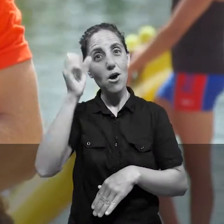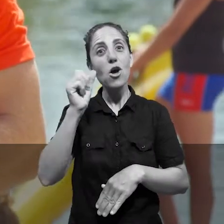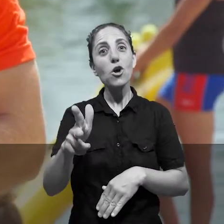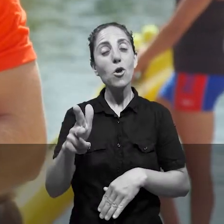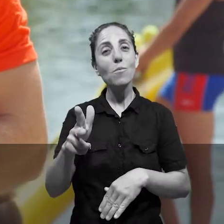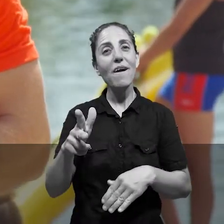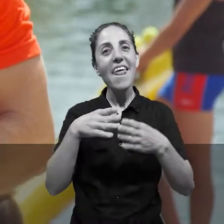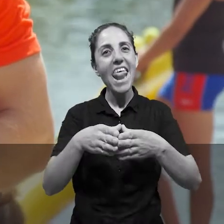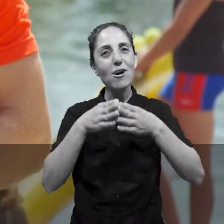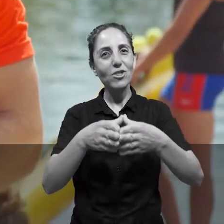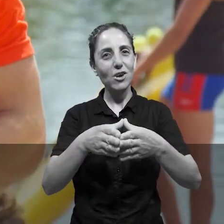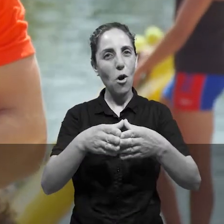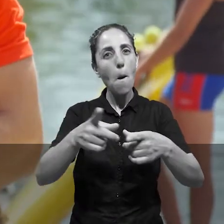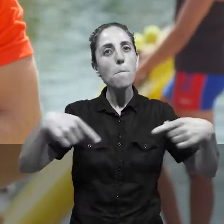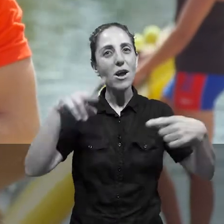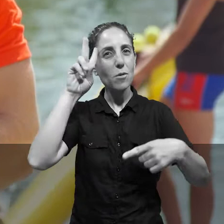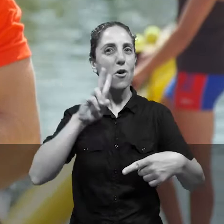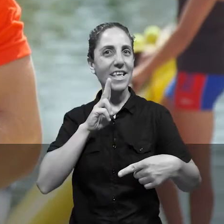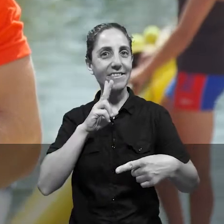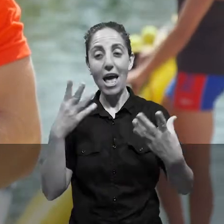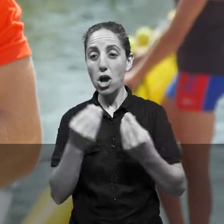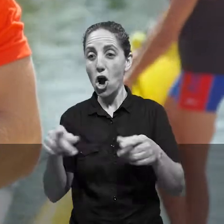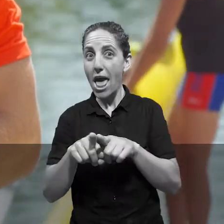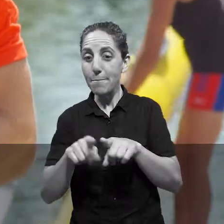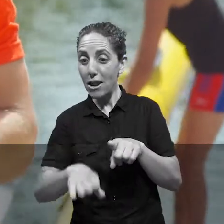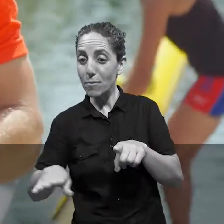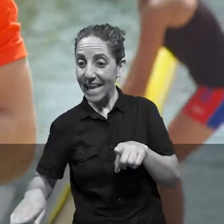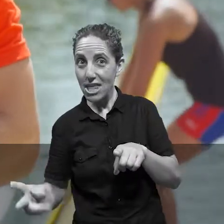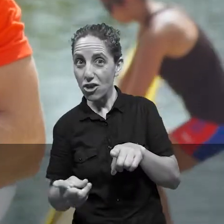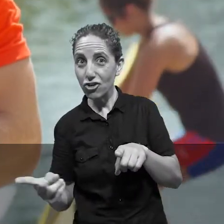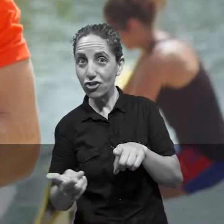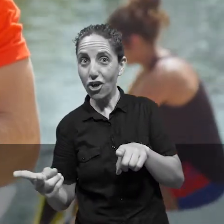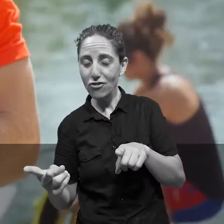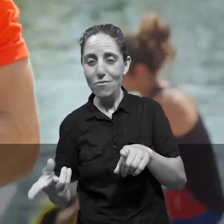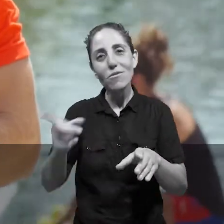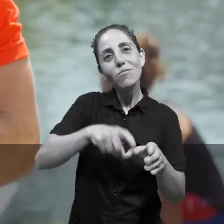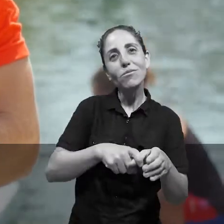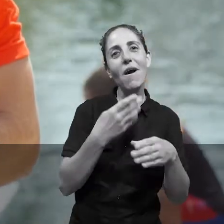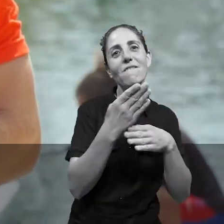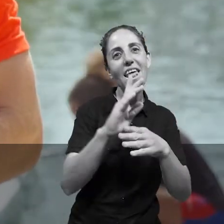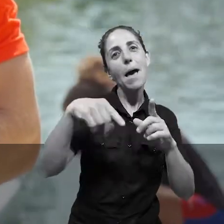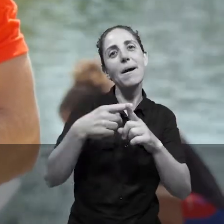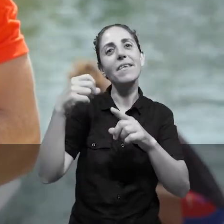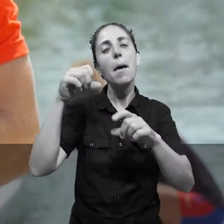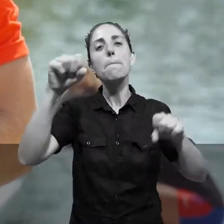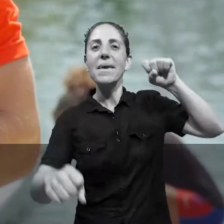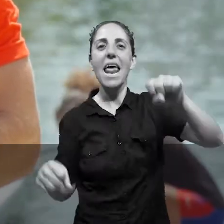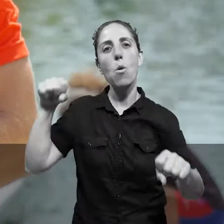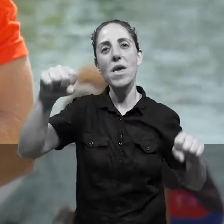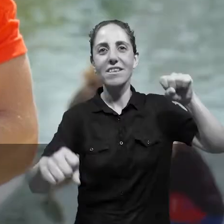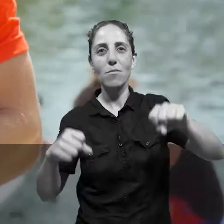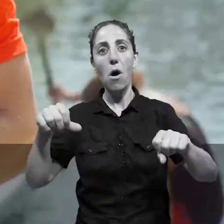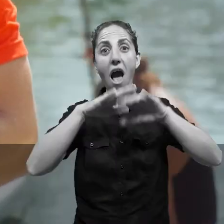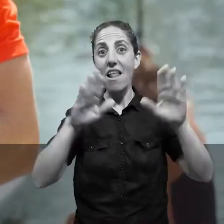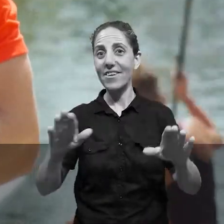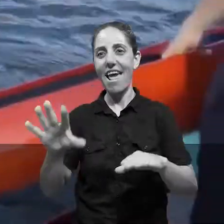del Puerto de Pollensa. Me apunté con mis dos hermanos pequeños a vela y a piragüismo y al final nos decantamos por el piragüismo ya que